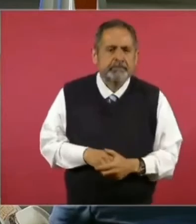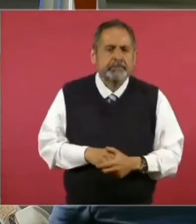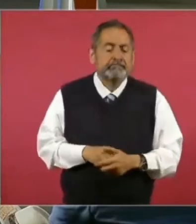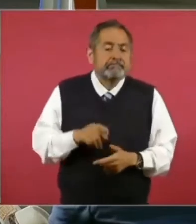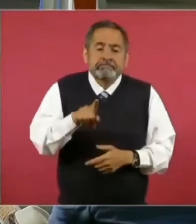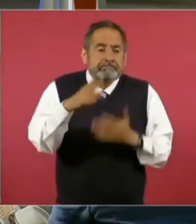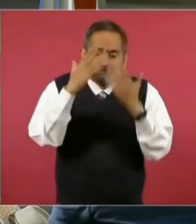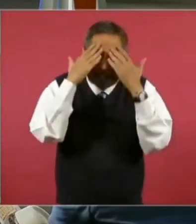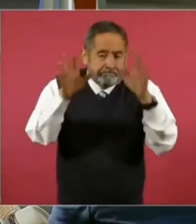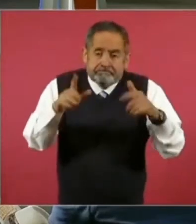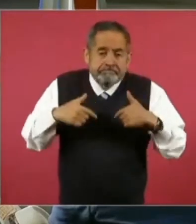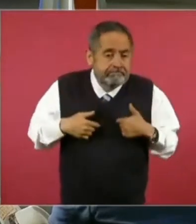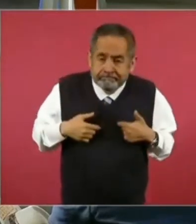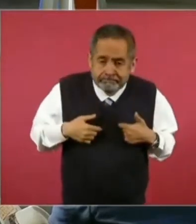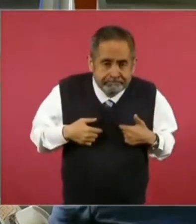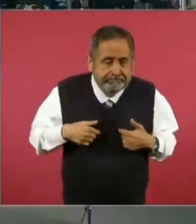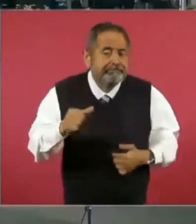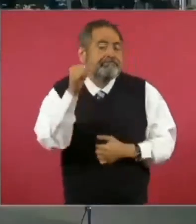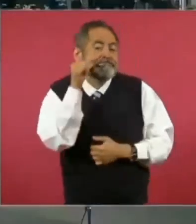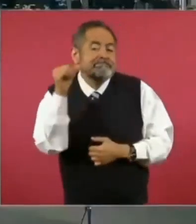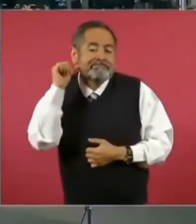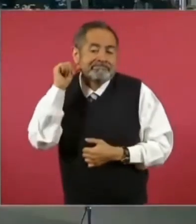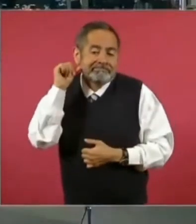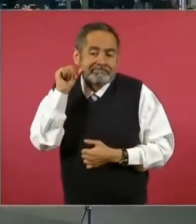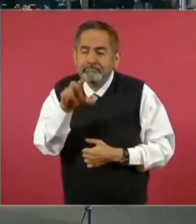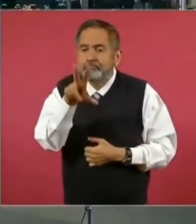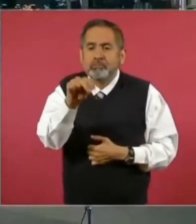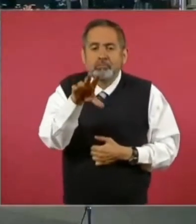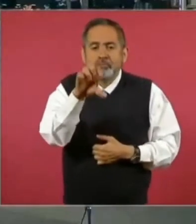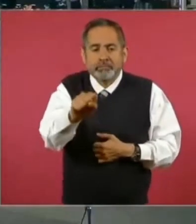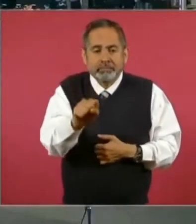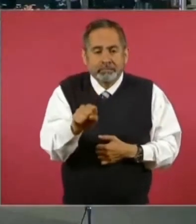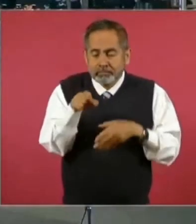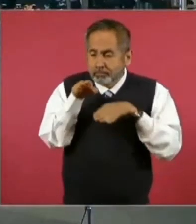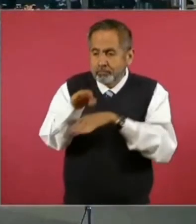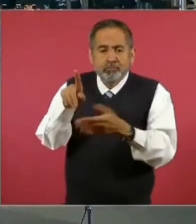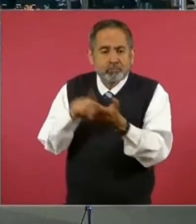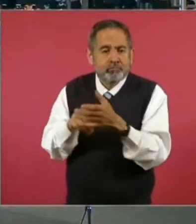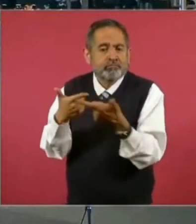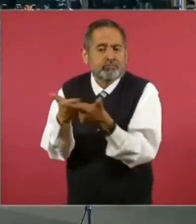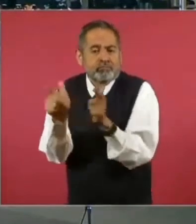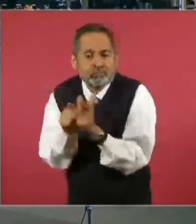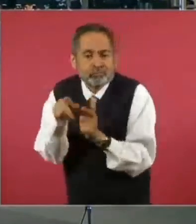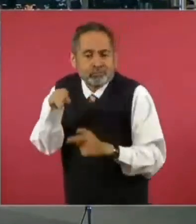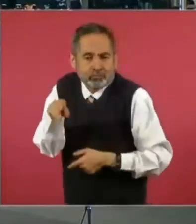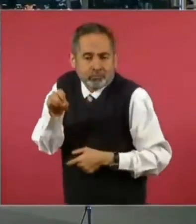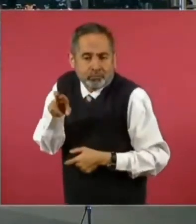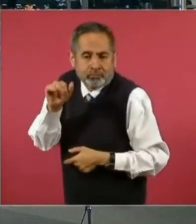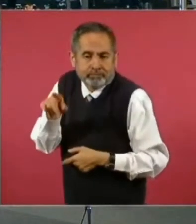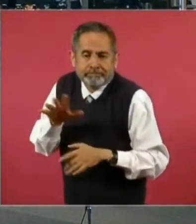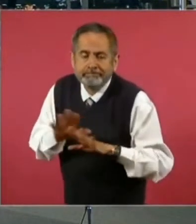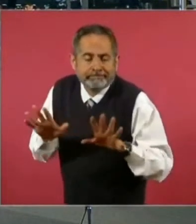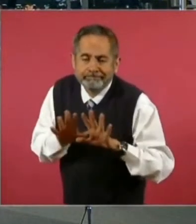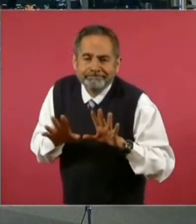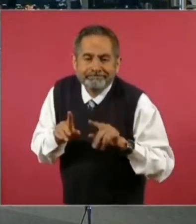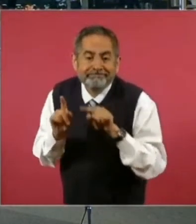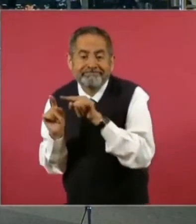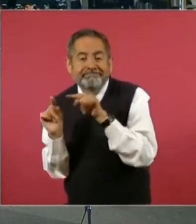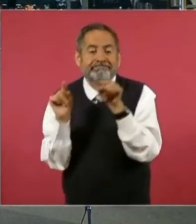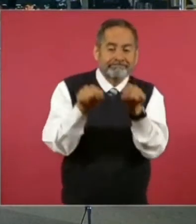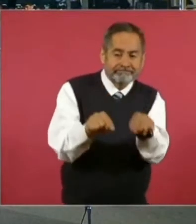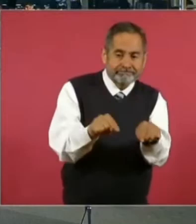sé, porque lo de ayer no fue un asunto estrictamente partidista, es un asunto que tiene que